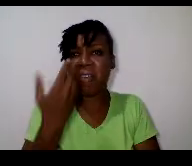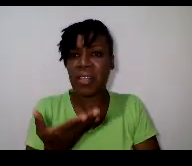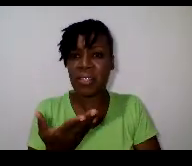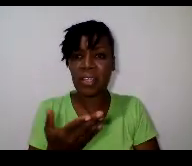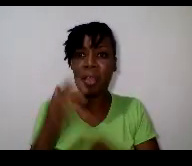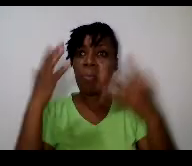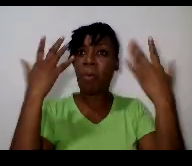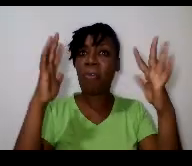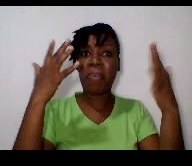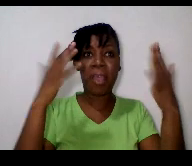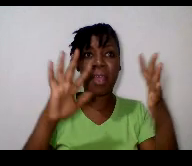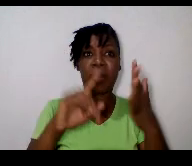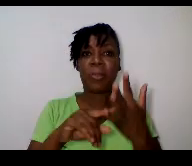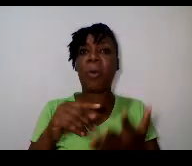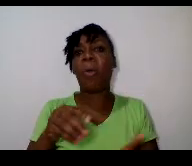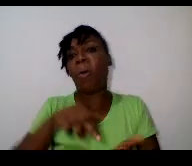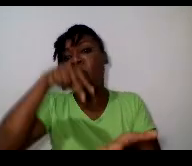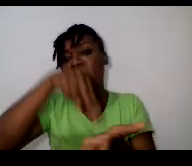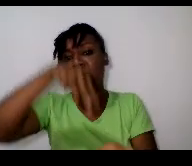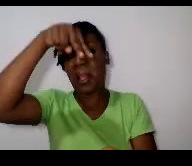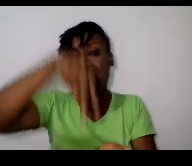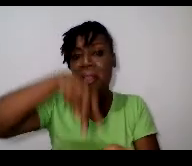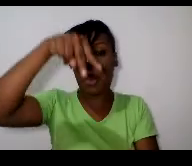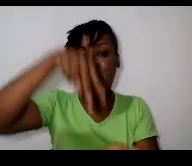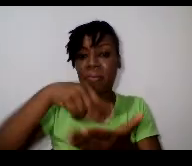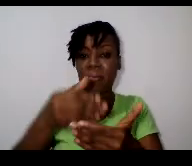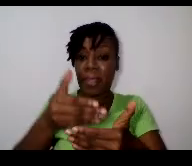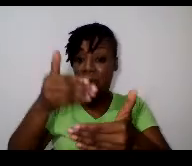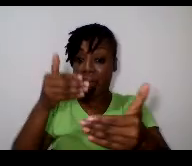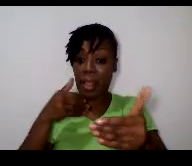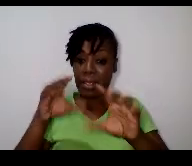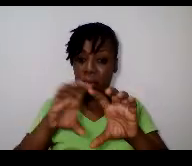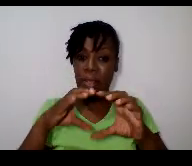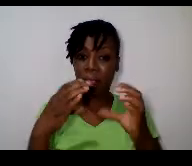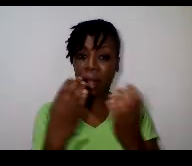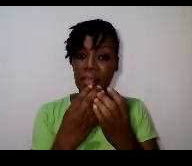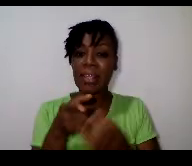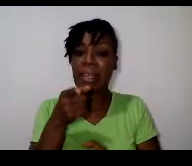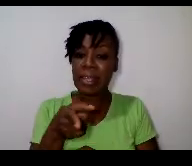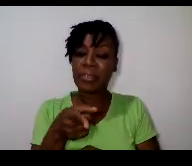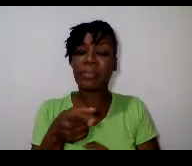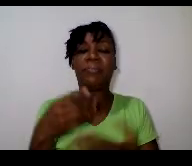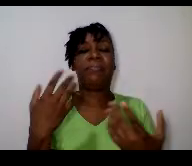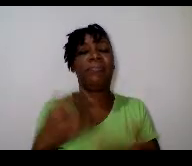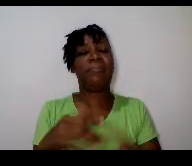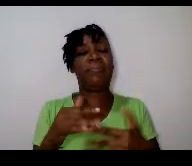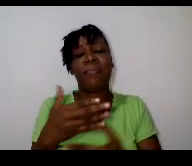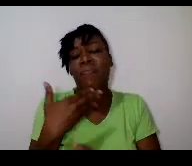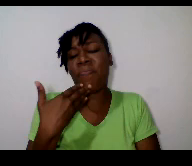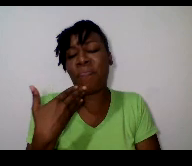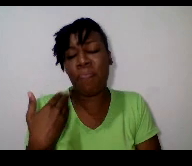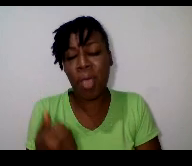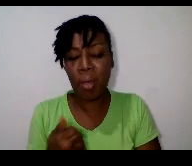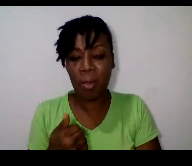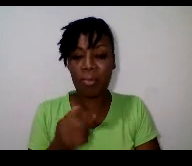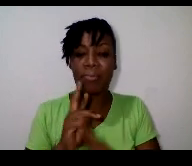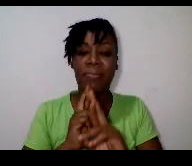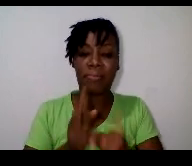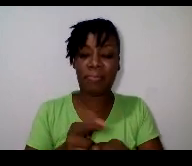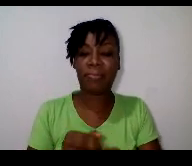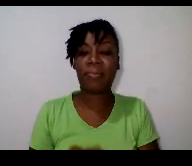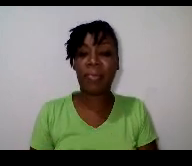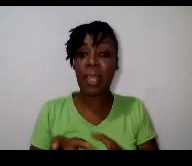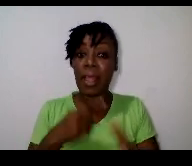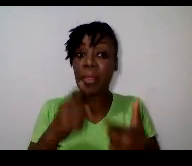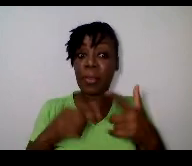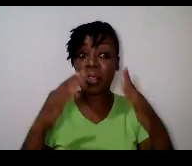o saltando antes de una clase, ya eso hace que los niños tengan mejores resultados. Entonces, en casa